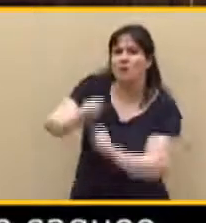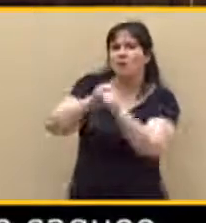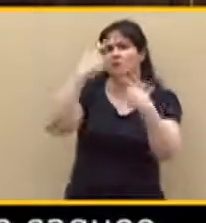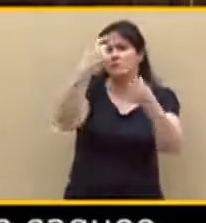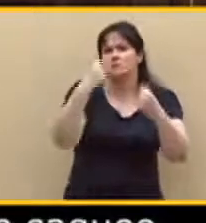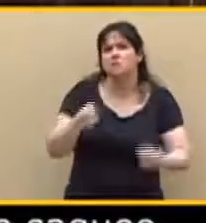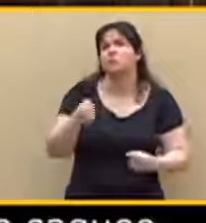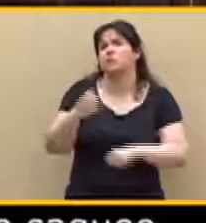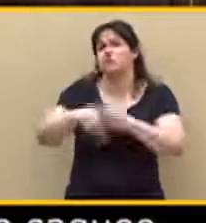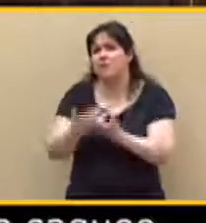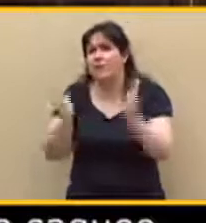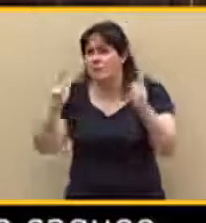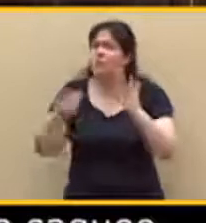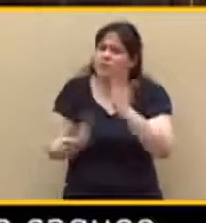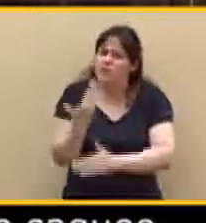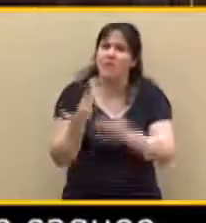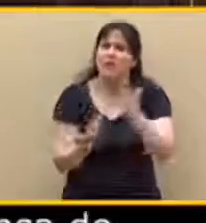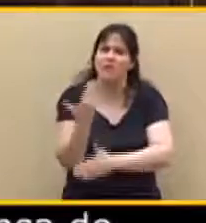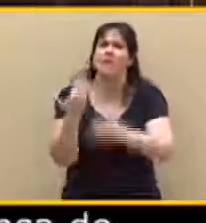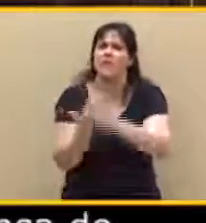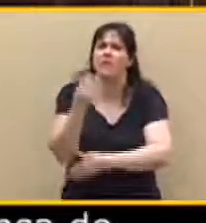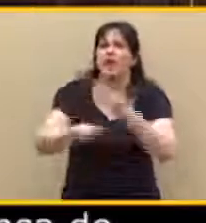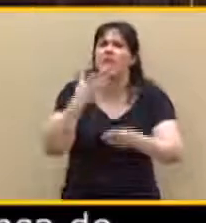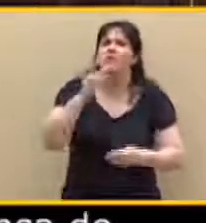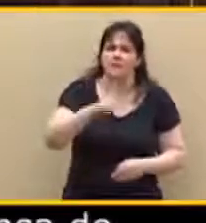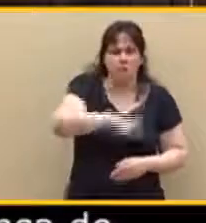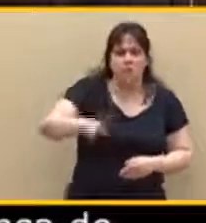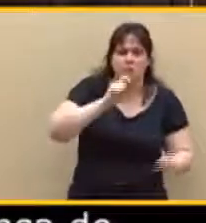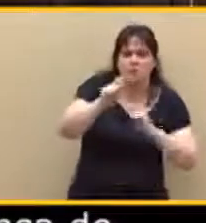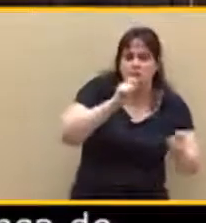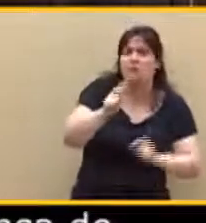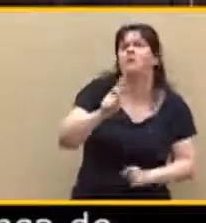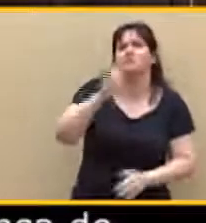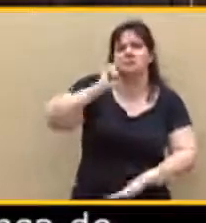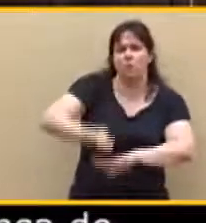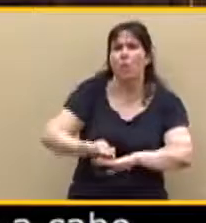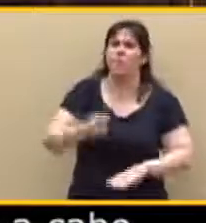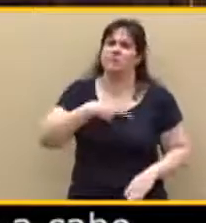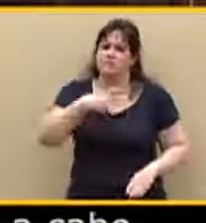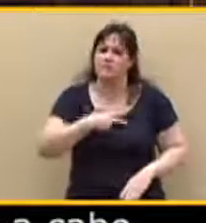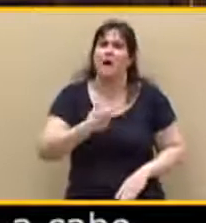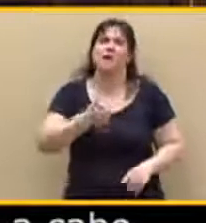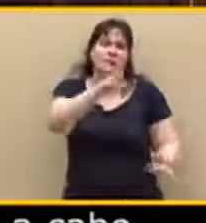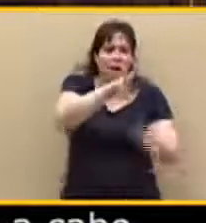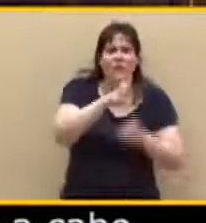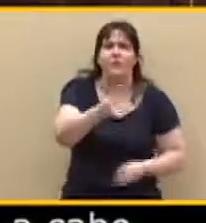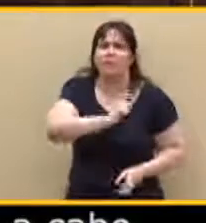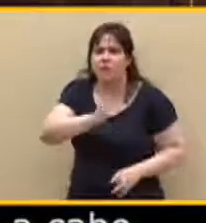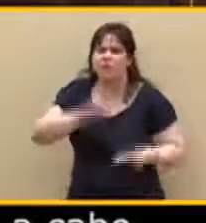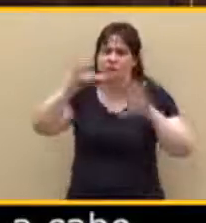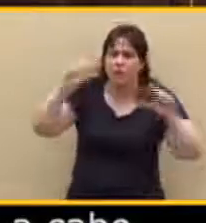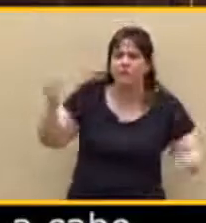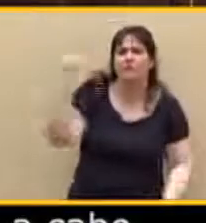democracia que cada día llevan a cabo periodistas, jueces, fiscales, técnicos de Hacienda, policías, guardias civiles, actores, actrices,